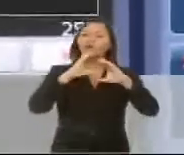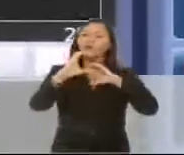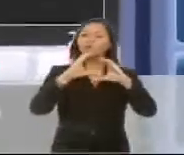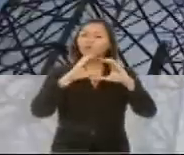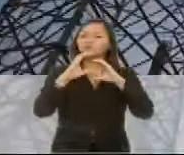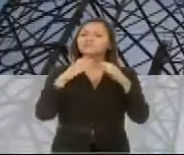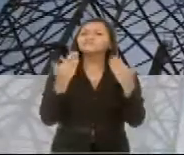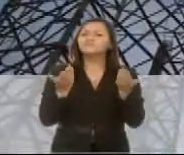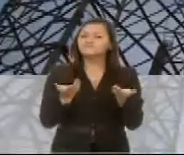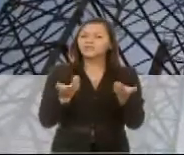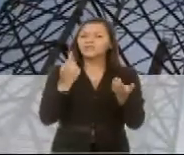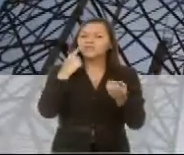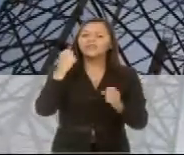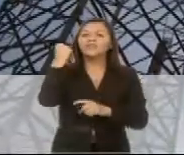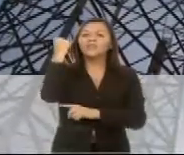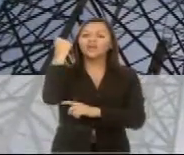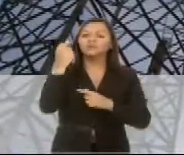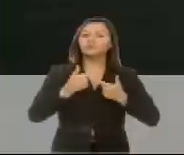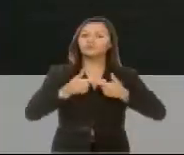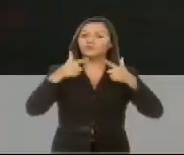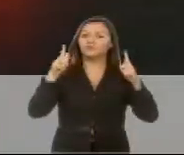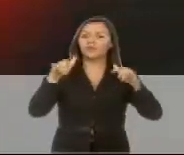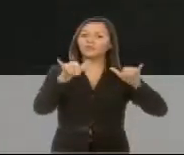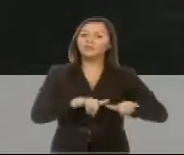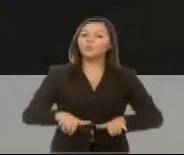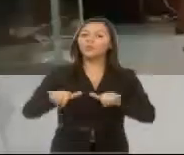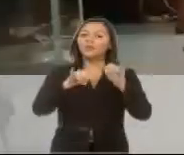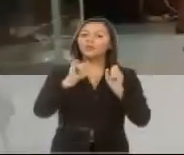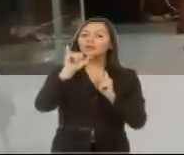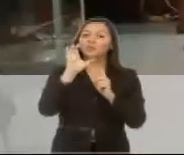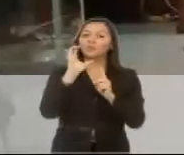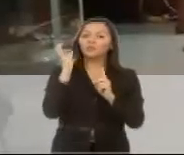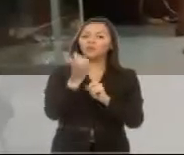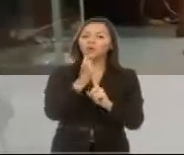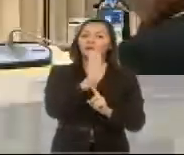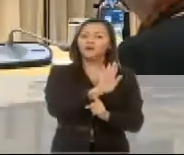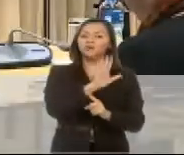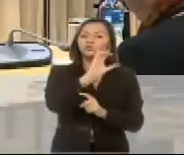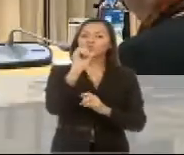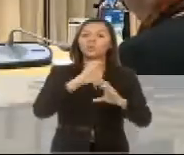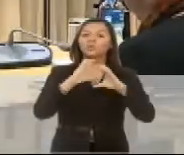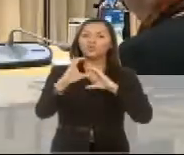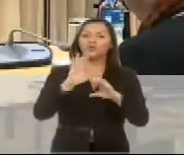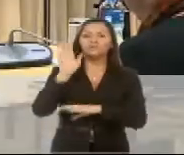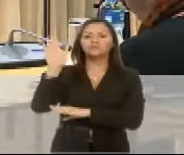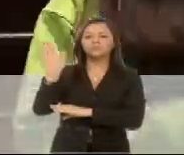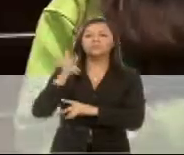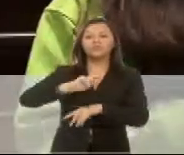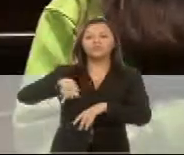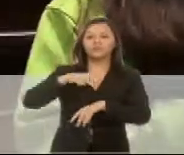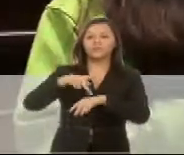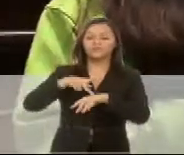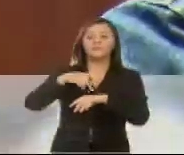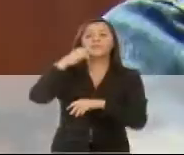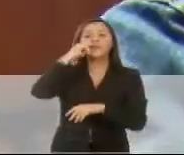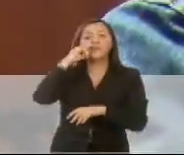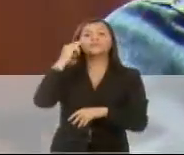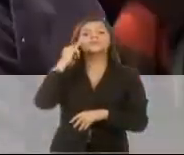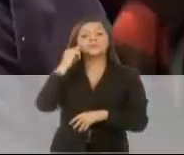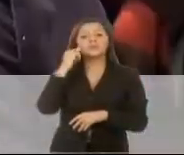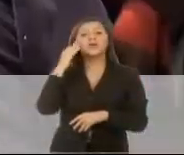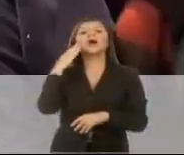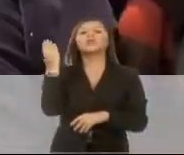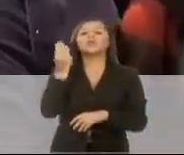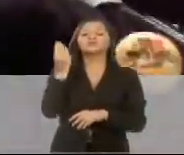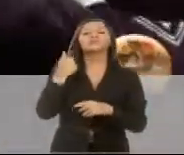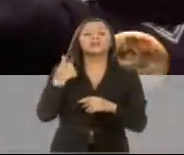a la comunicación desde el punto de vista de los derechos de libertad, igualdad e interculturalidad y de los comunicadores. Los niños,